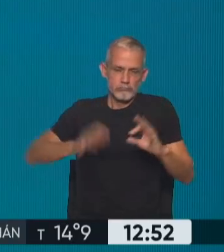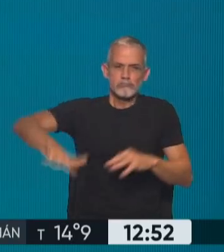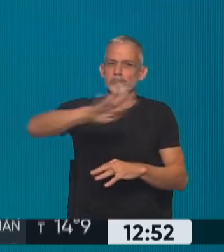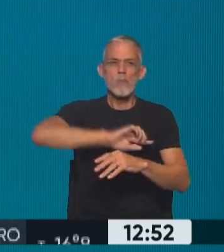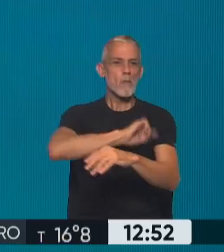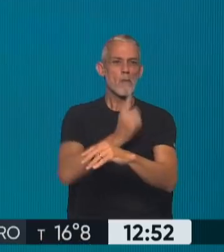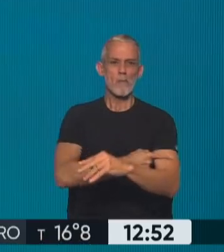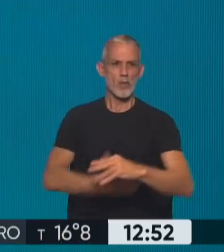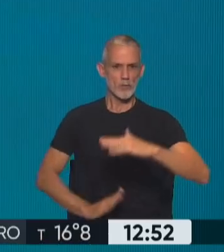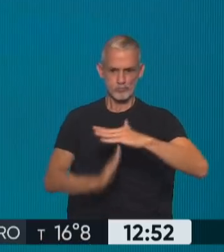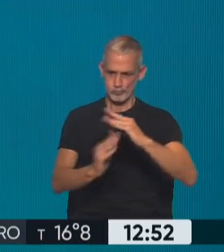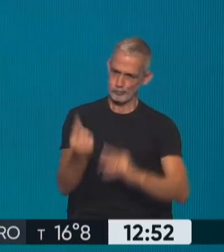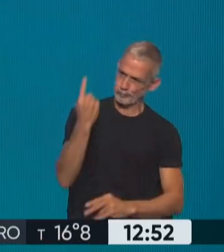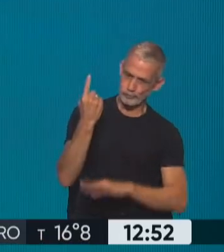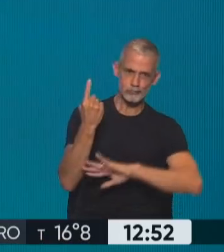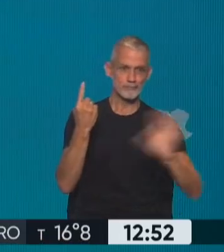poder en ese momento.